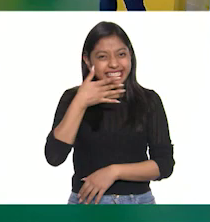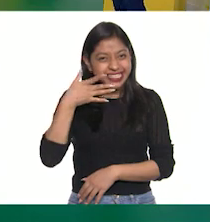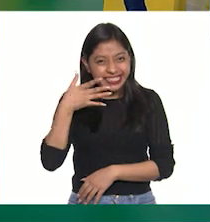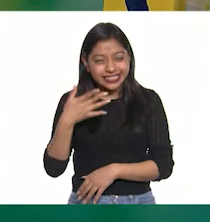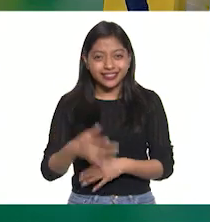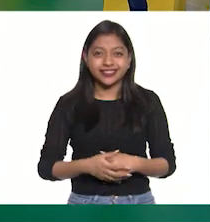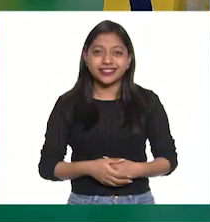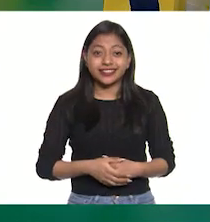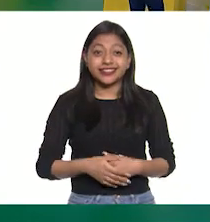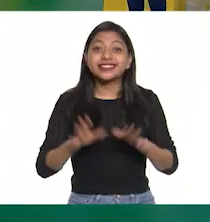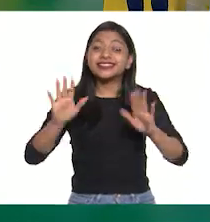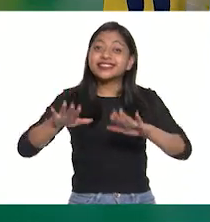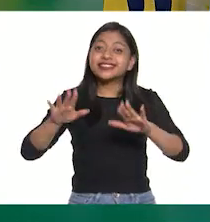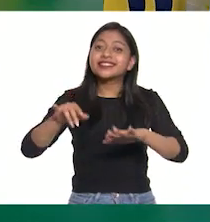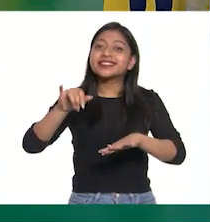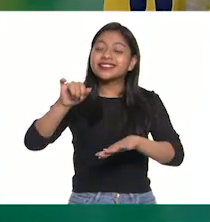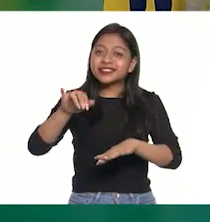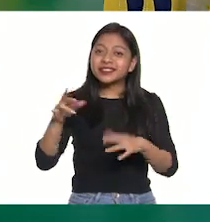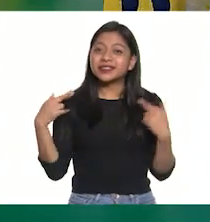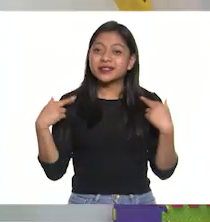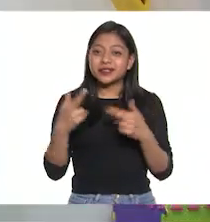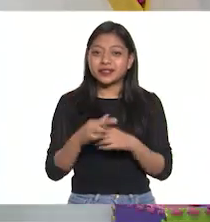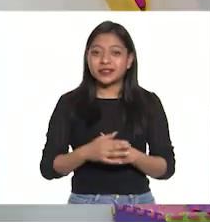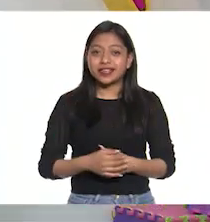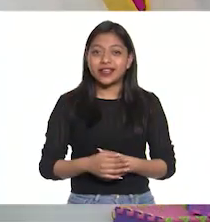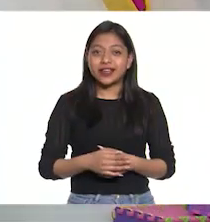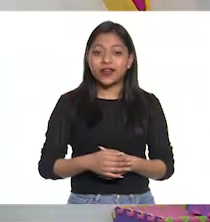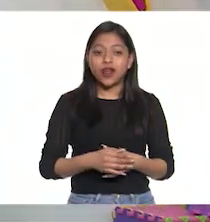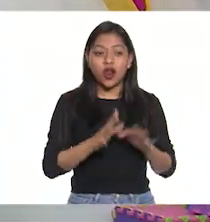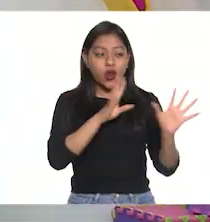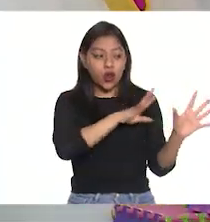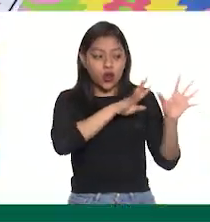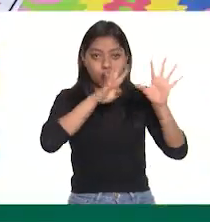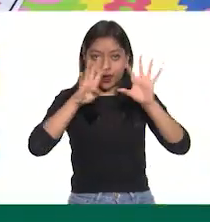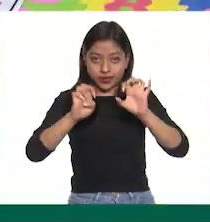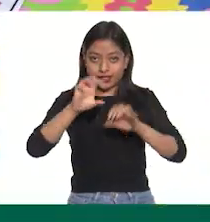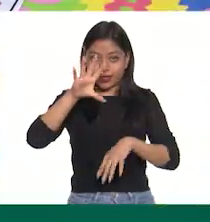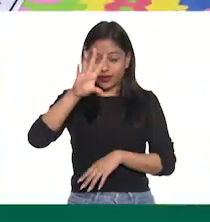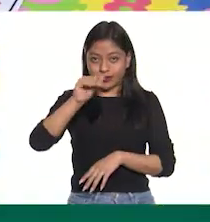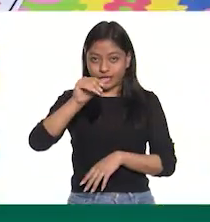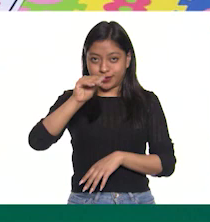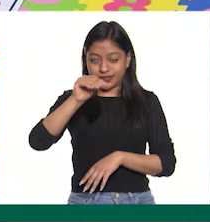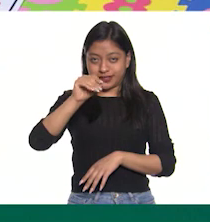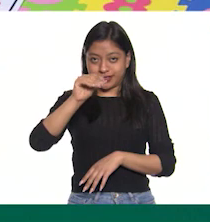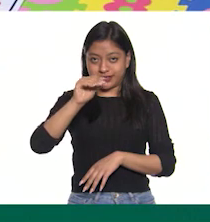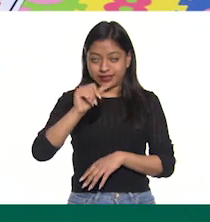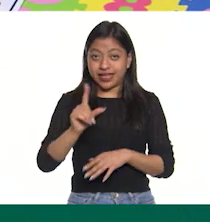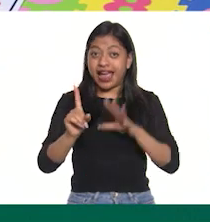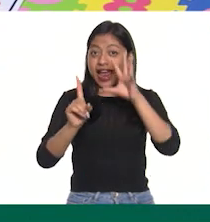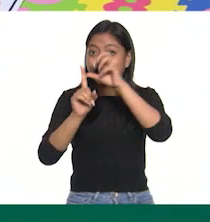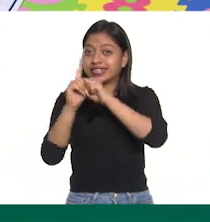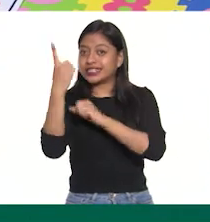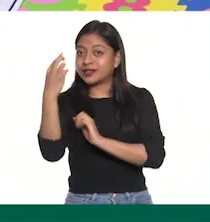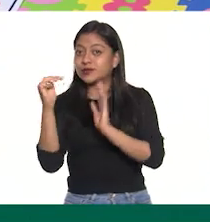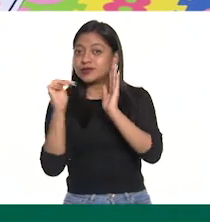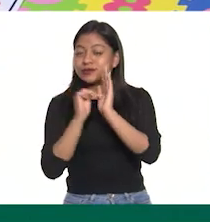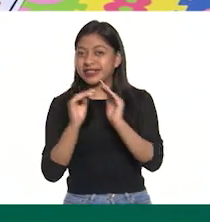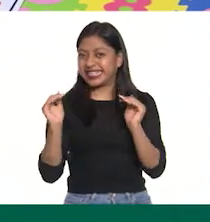¡Oh! ¡Ay! ¡Maestra Rosalba! Llegué al 990. Muy bien, vamos a